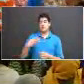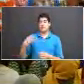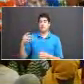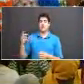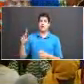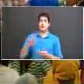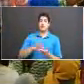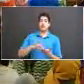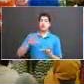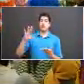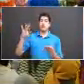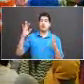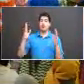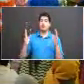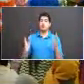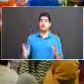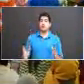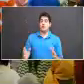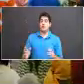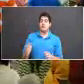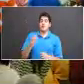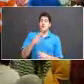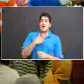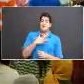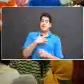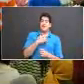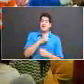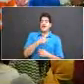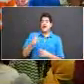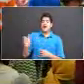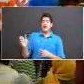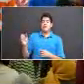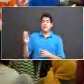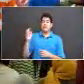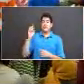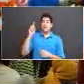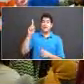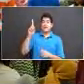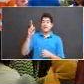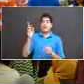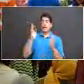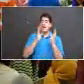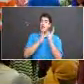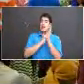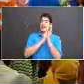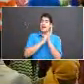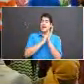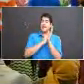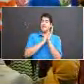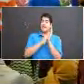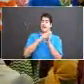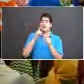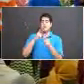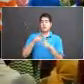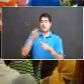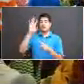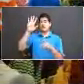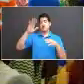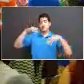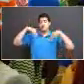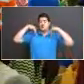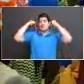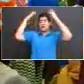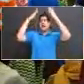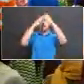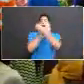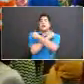Yo soy glorioso, mi alma te alaba por